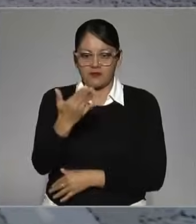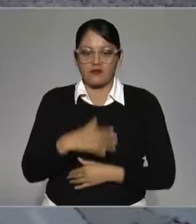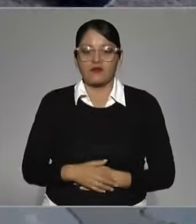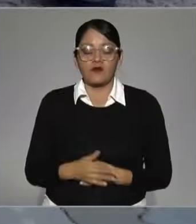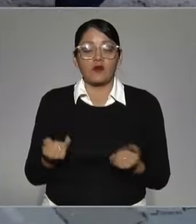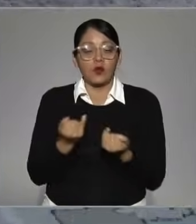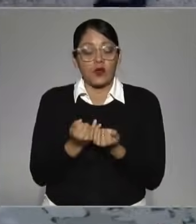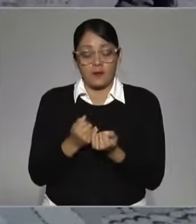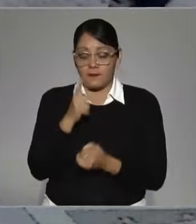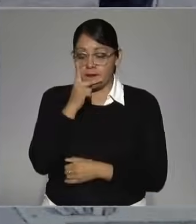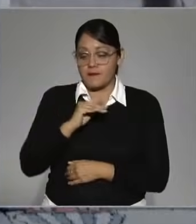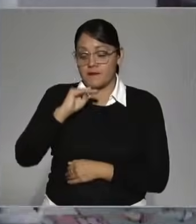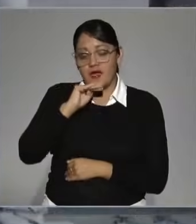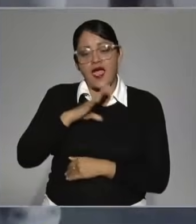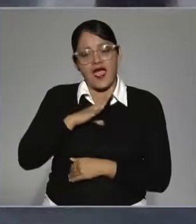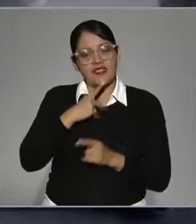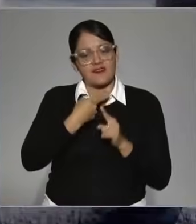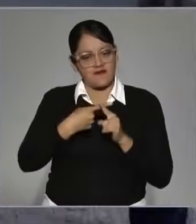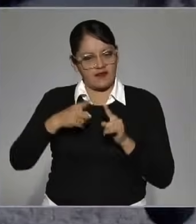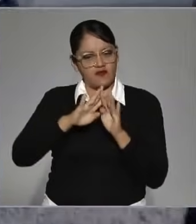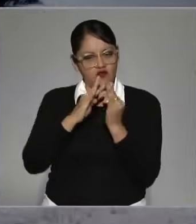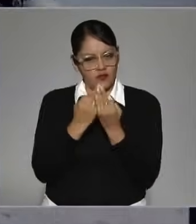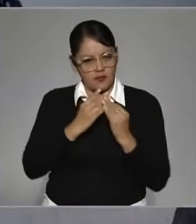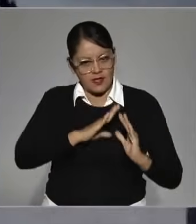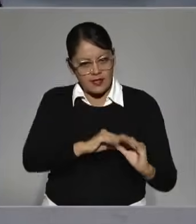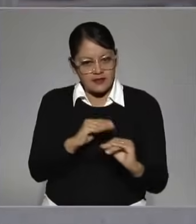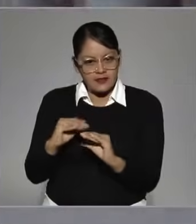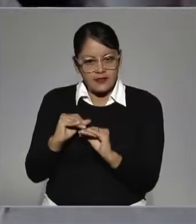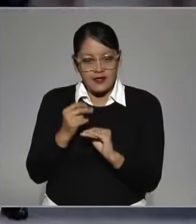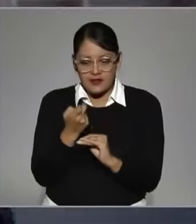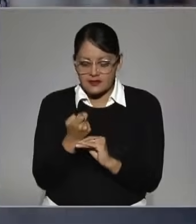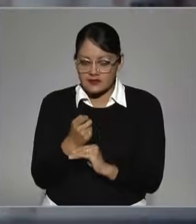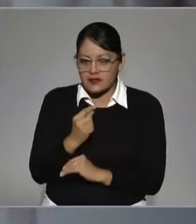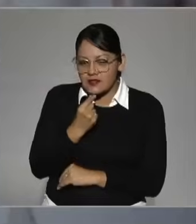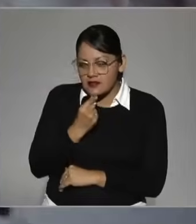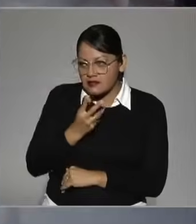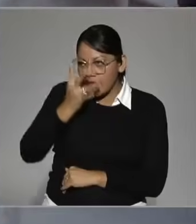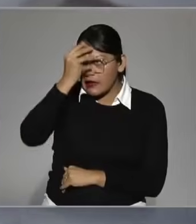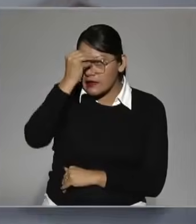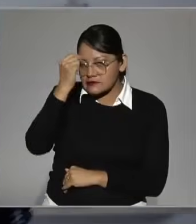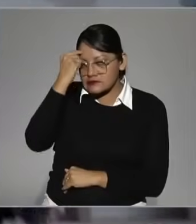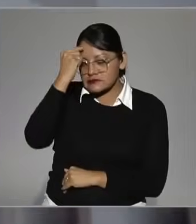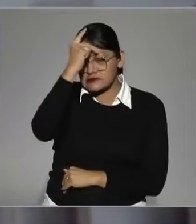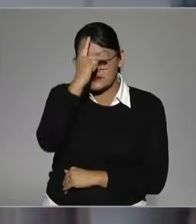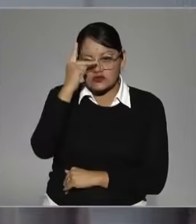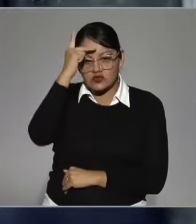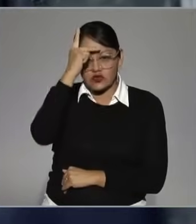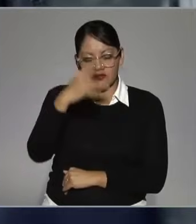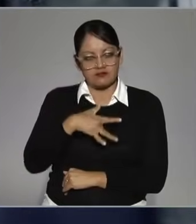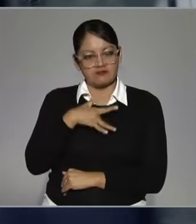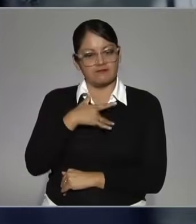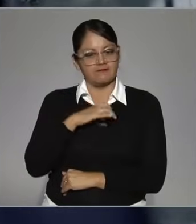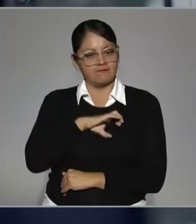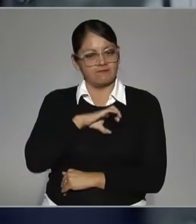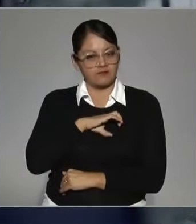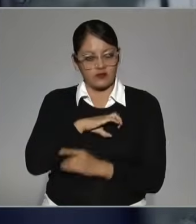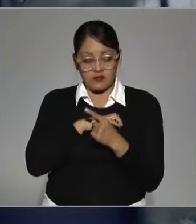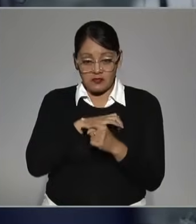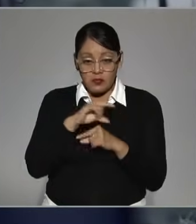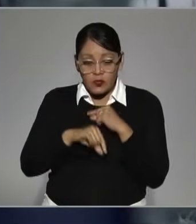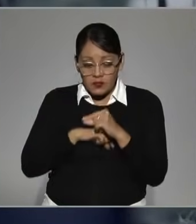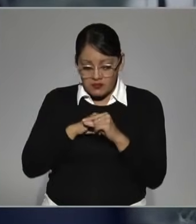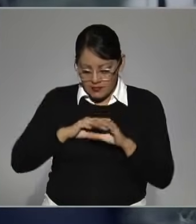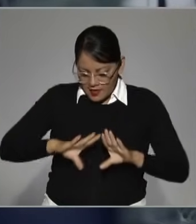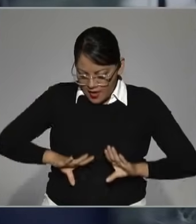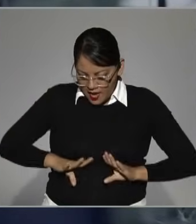de educar de los padres pueden tener un impacto psicológico y afectivo en los hijos e influirán en su forma de ser y